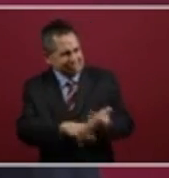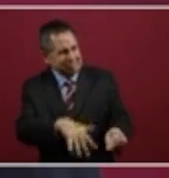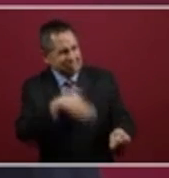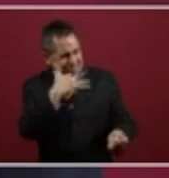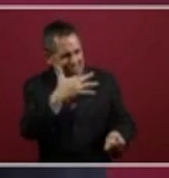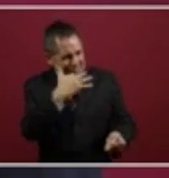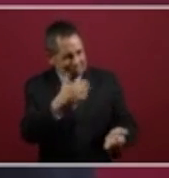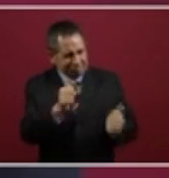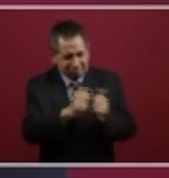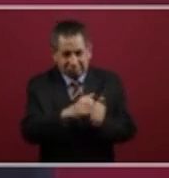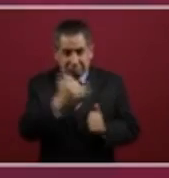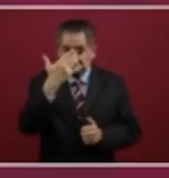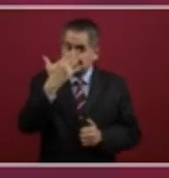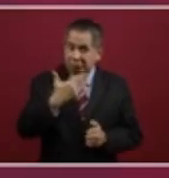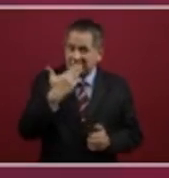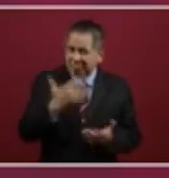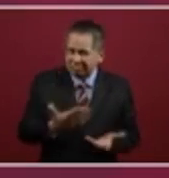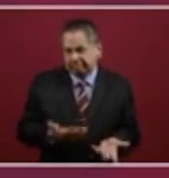Era